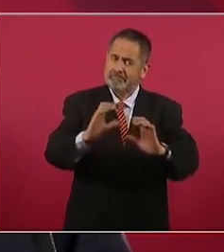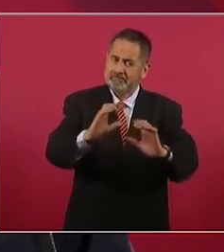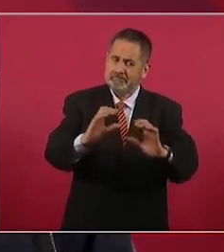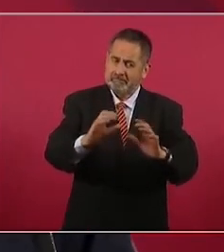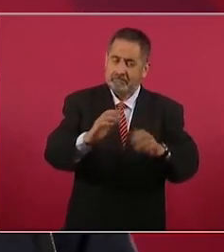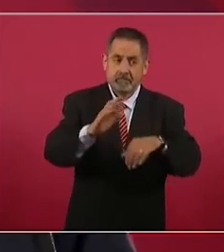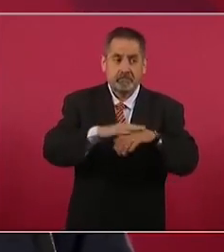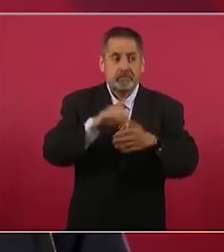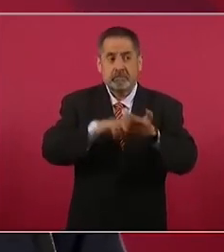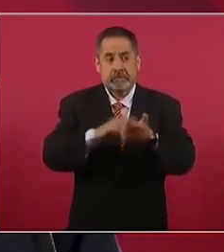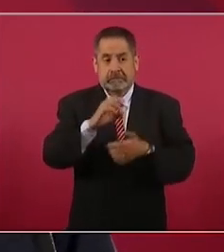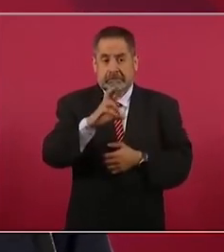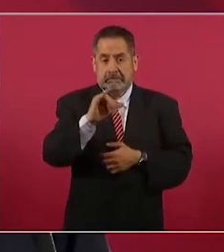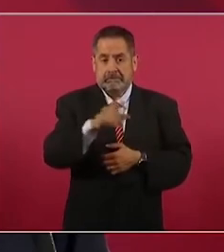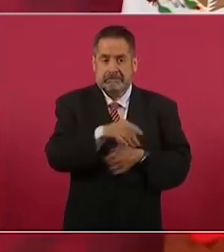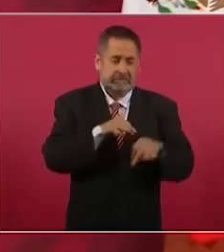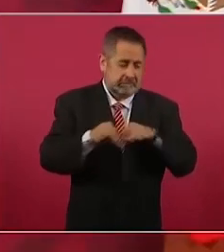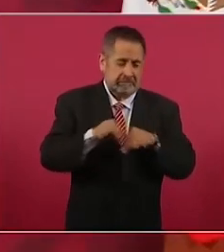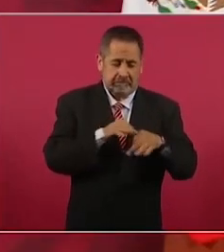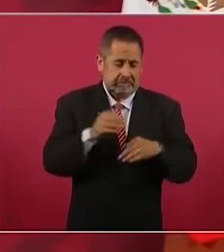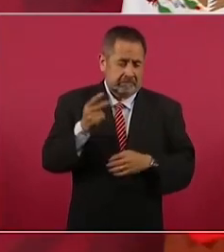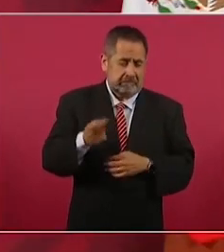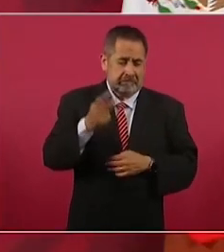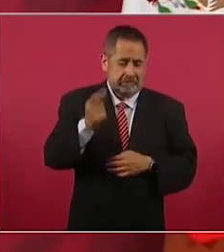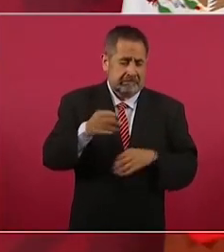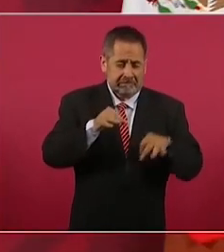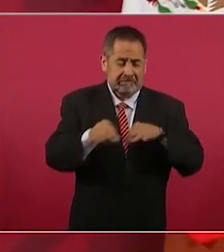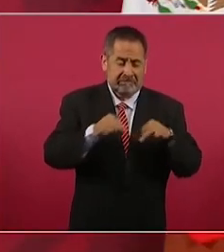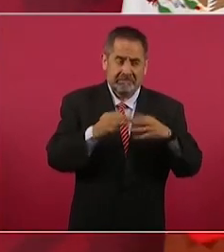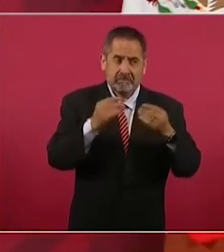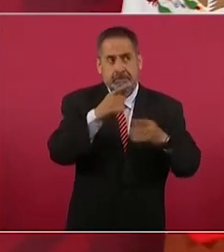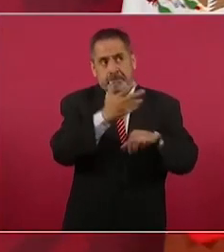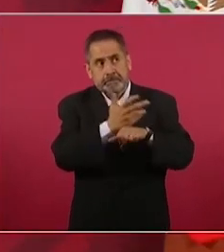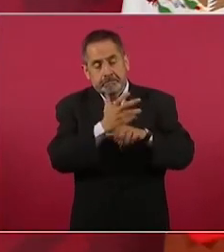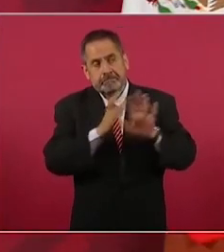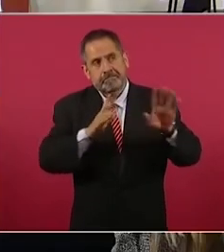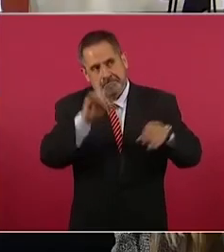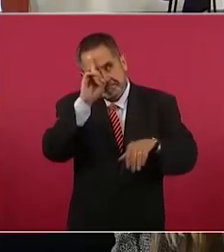por esta situación que se está padeciendo.